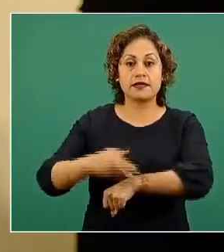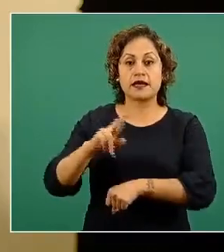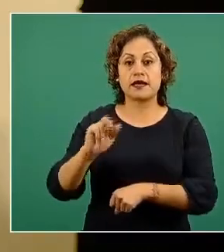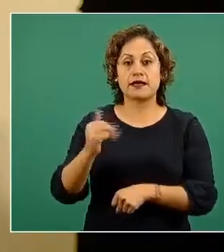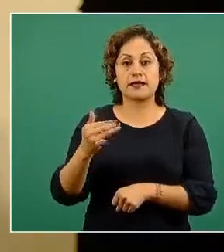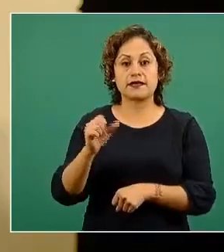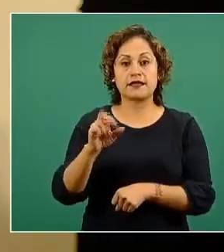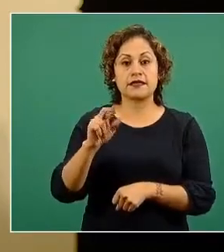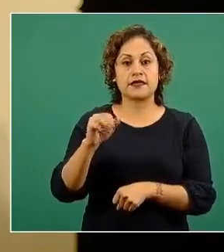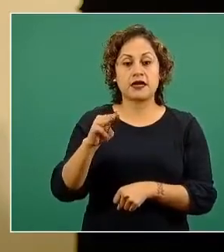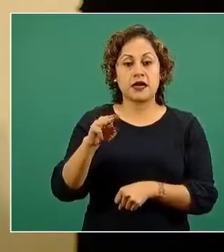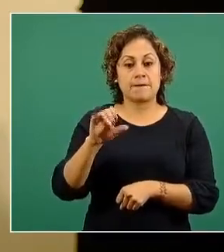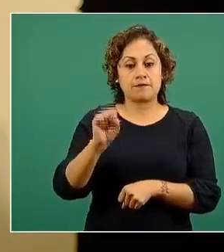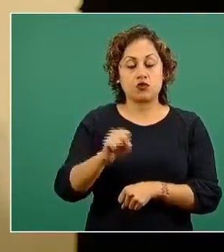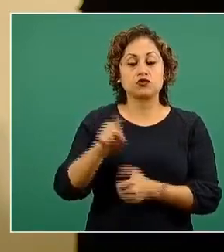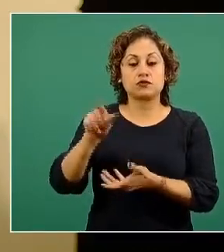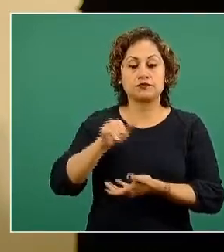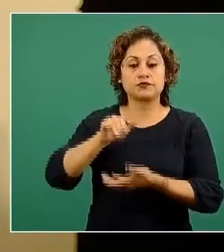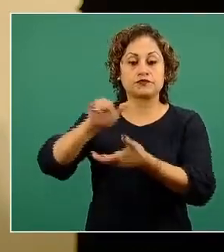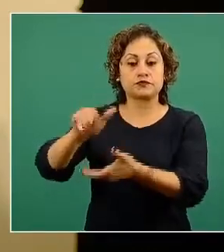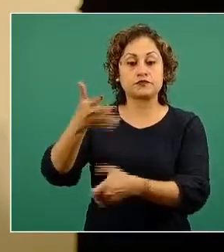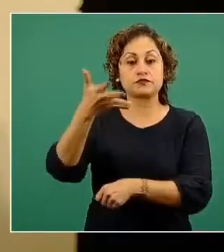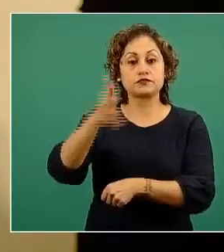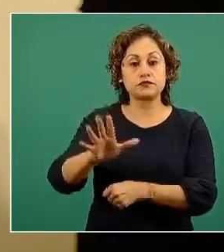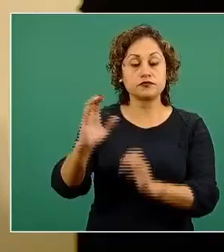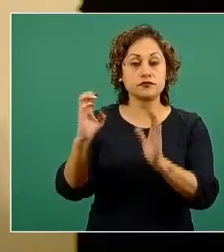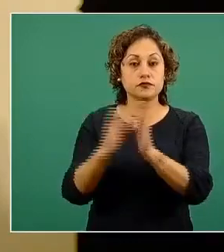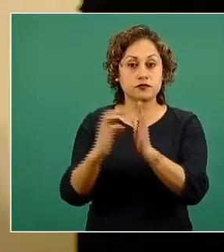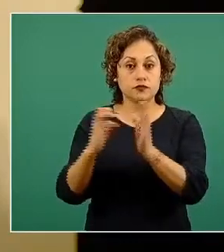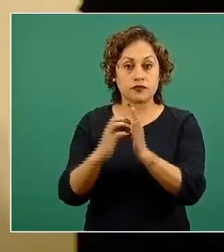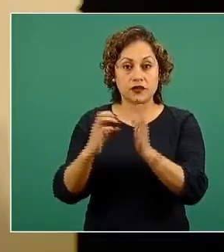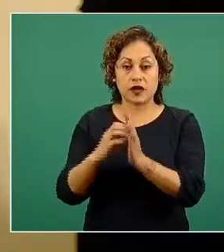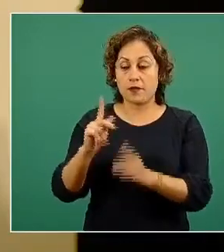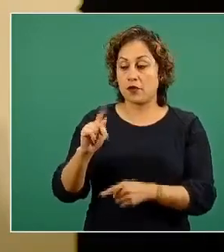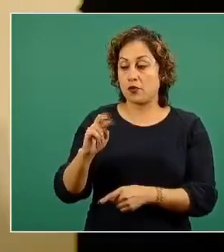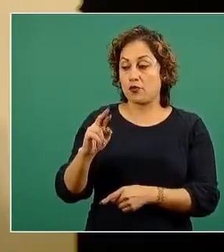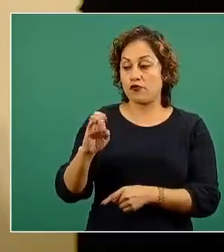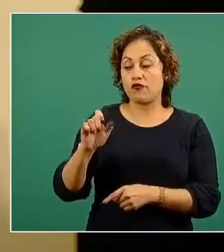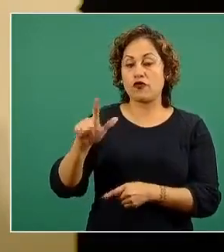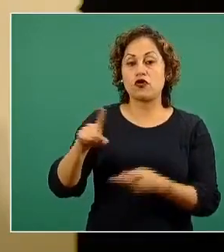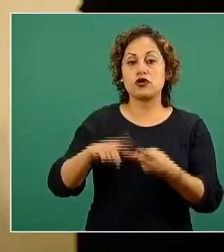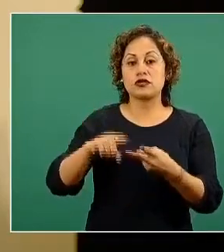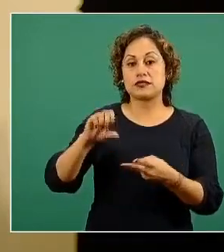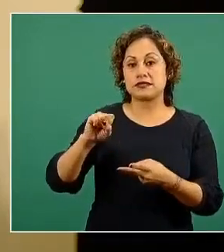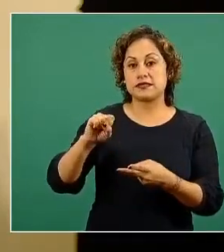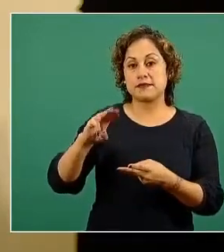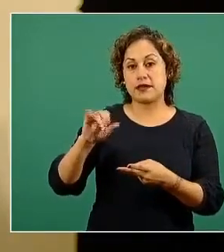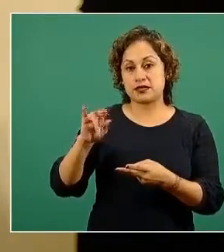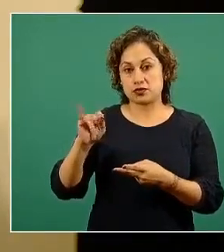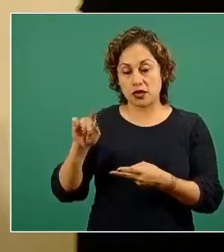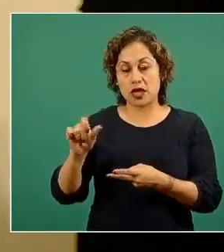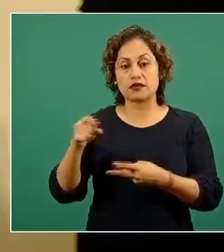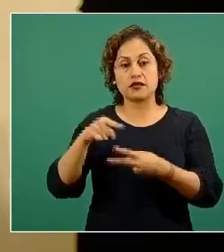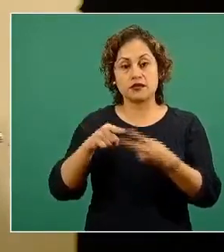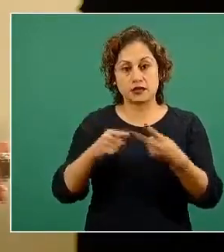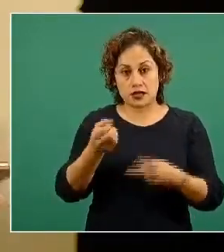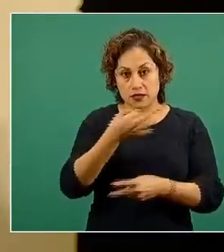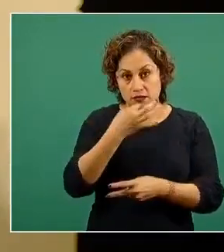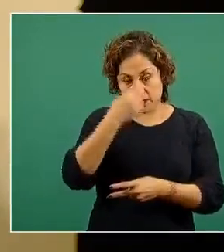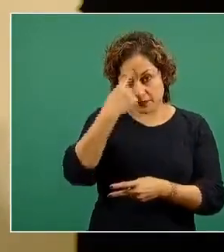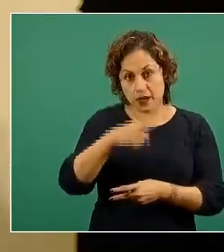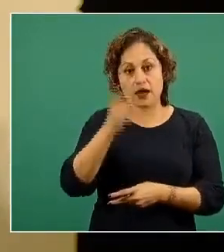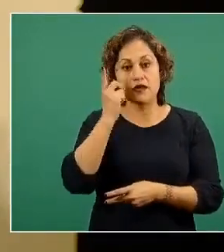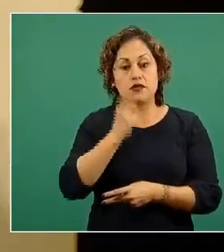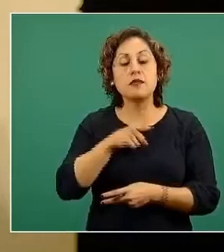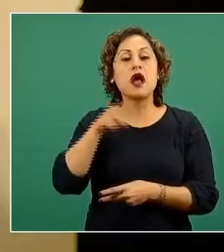de Propofol y 8 de Midazolam, ¿no? Esta familia no, como tienen conocidos dentro de la